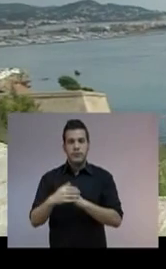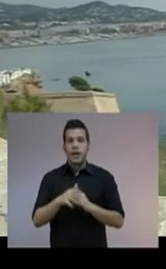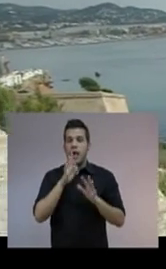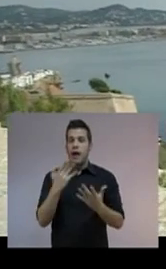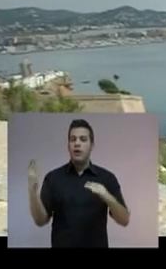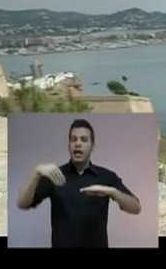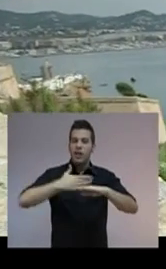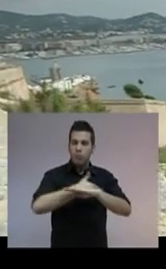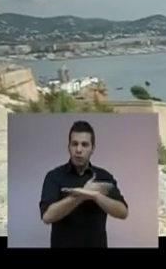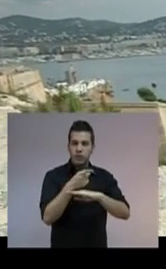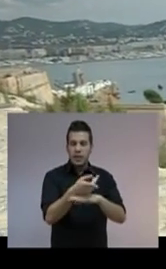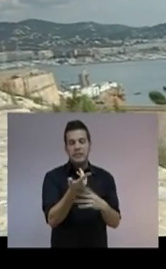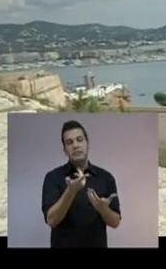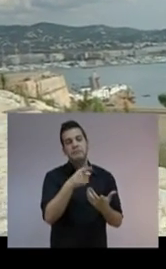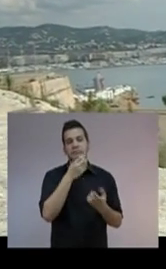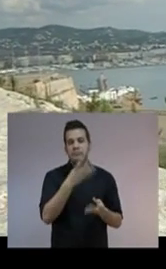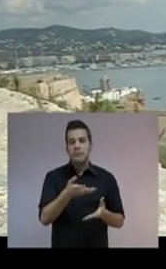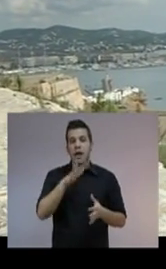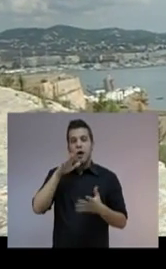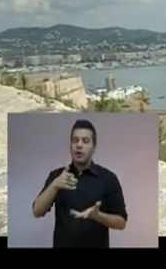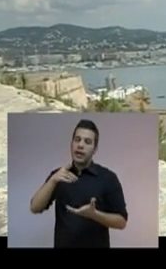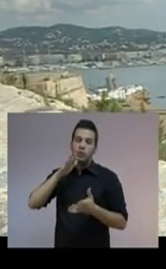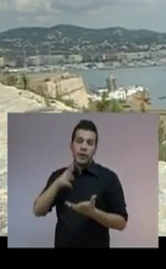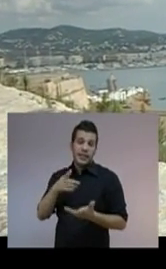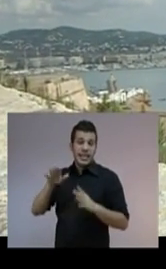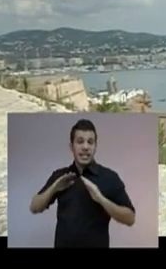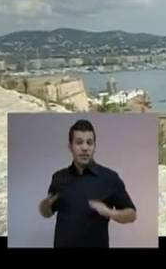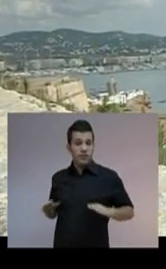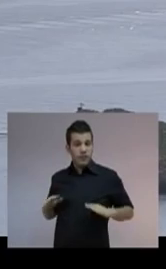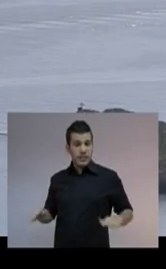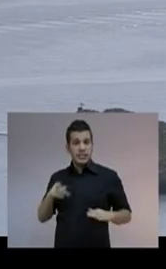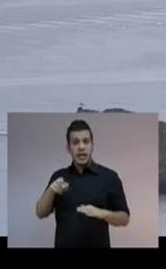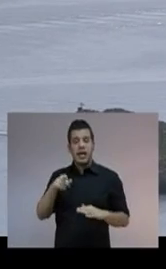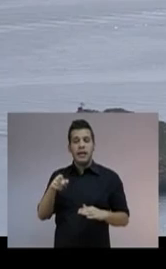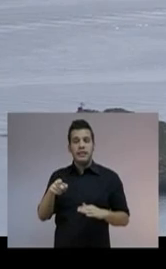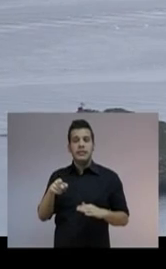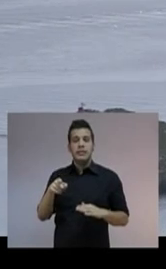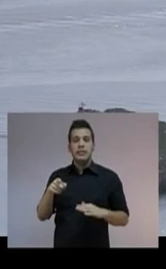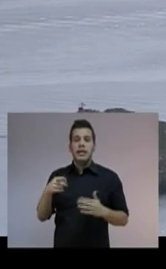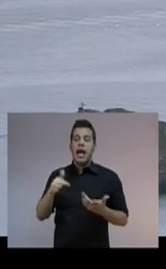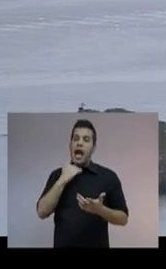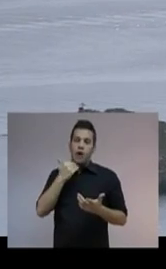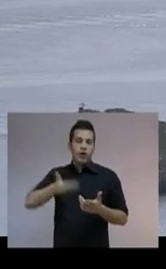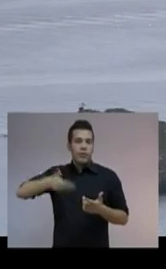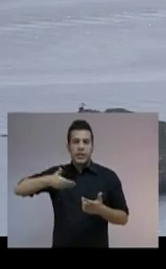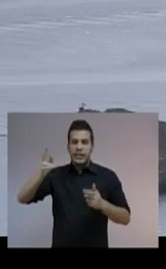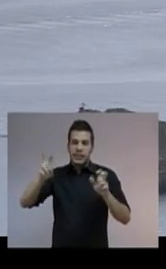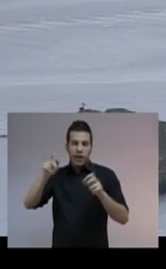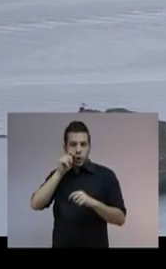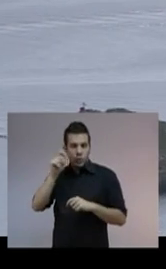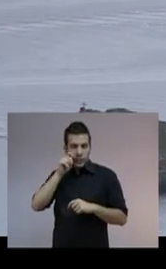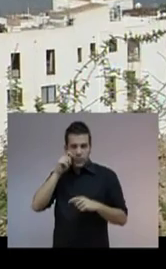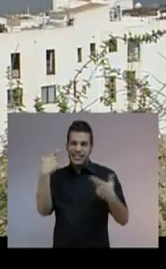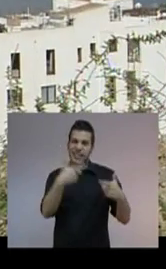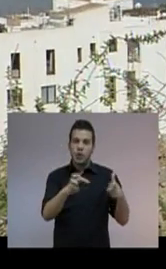aquí abajo. Bueno, Ibiza hoy día es una ciudad súper especializada en el sector terciario, en turismo.